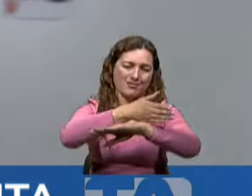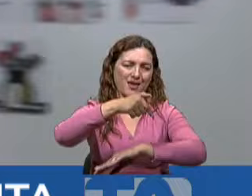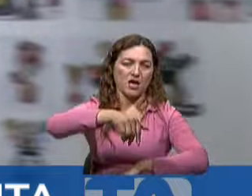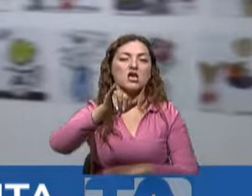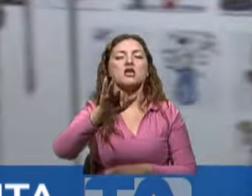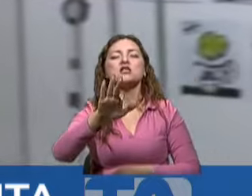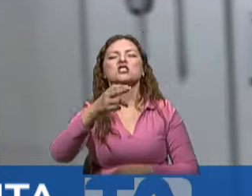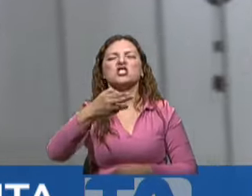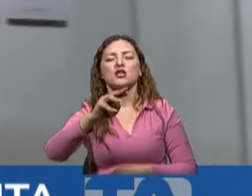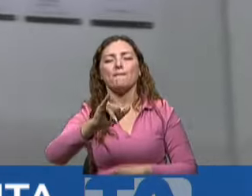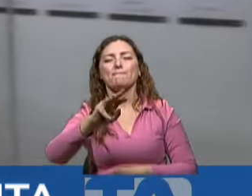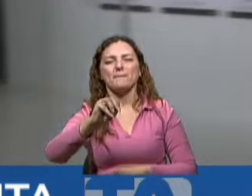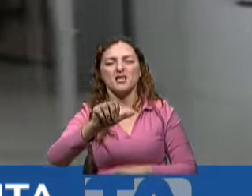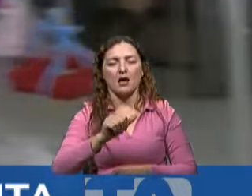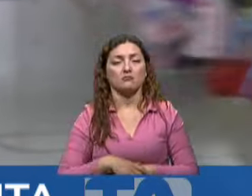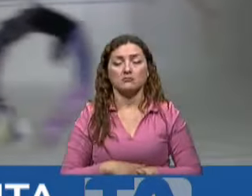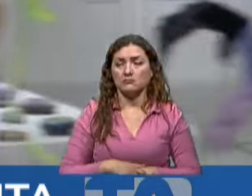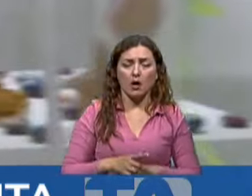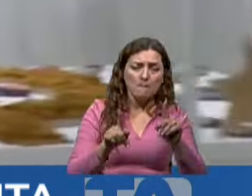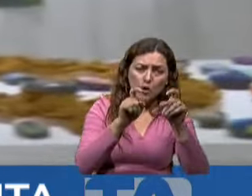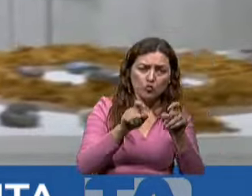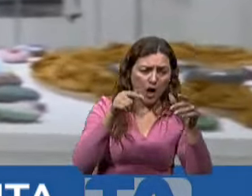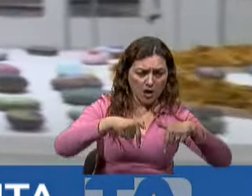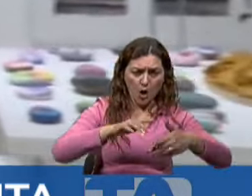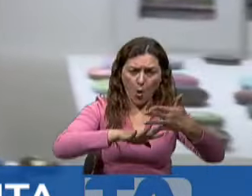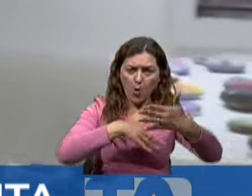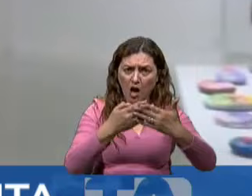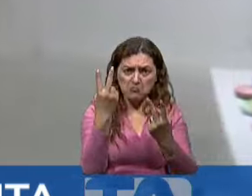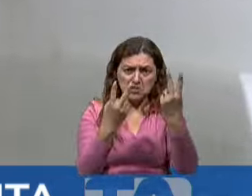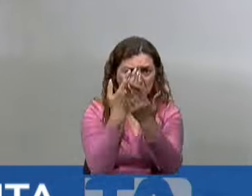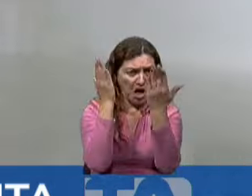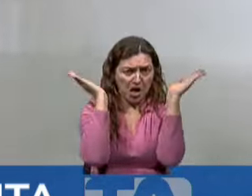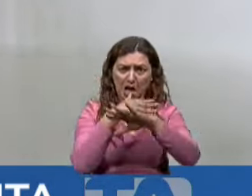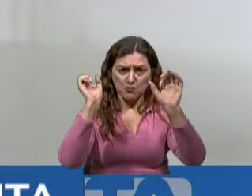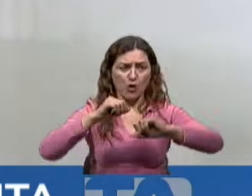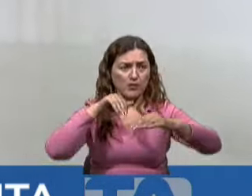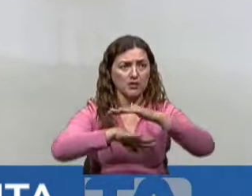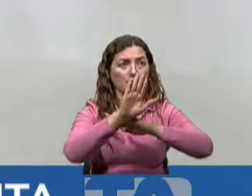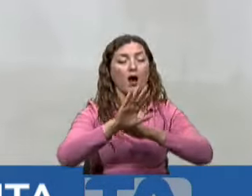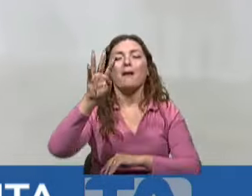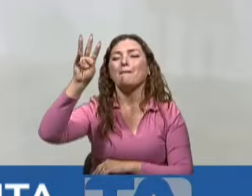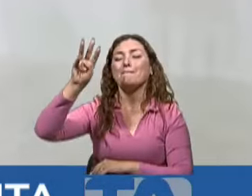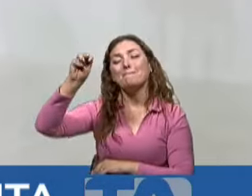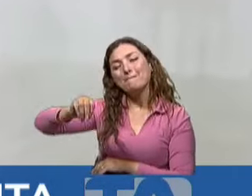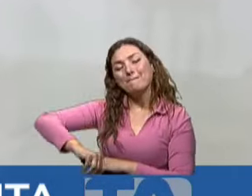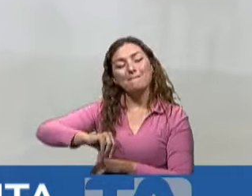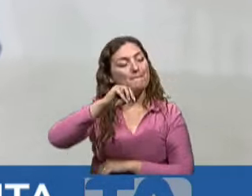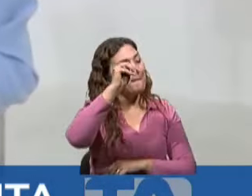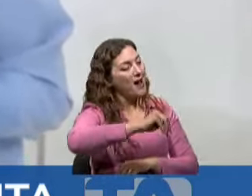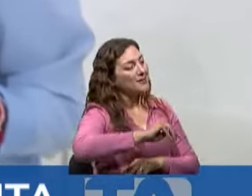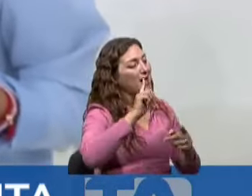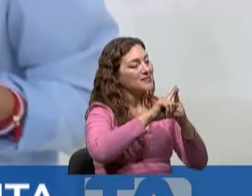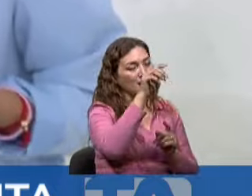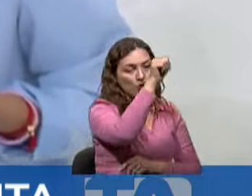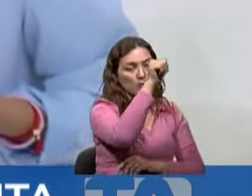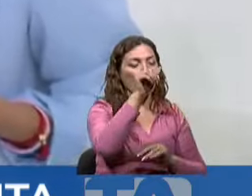está habilitado para el público. ¿Hasta qué hora y hasta cuándo van a estar? Por supuesto, la exhibición va a estar abierta de martes a domingo, desde las